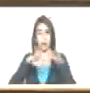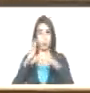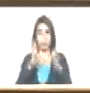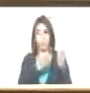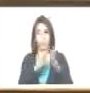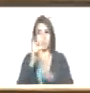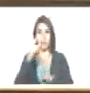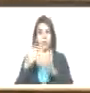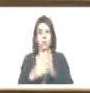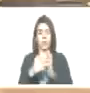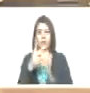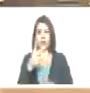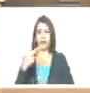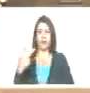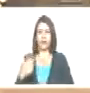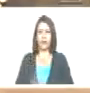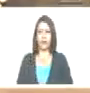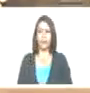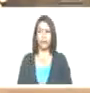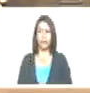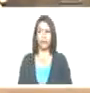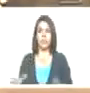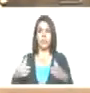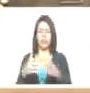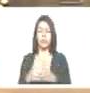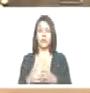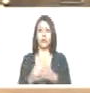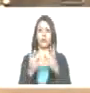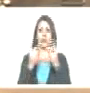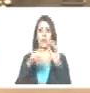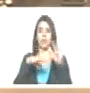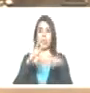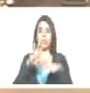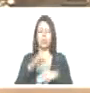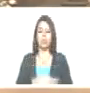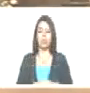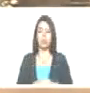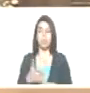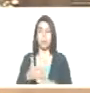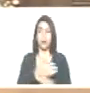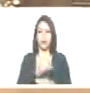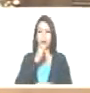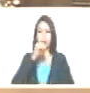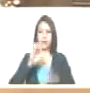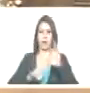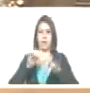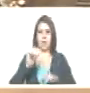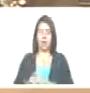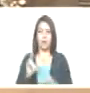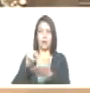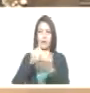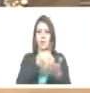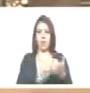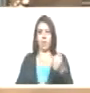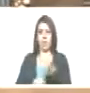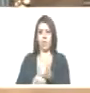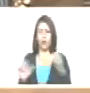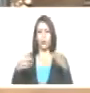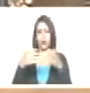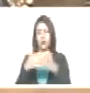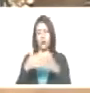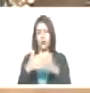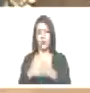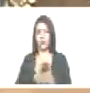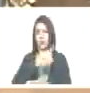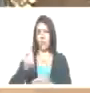2023. Acta número 14. Previo anuncio de secretaría de la existencia del quórum reglamentario, el